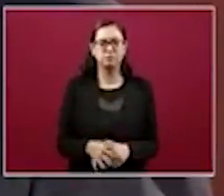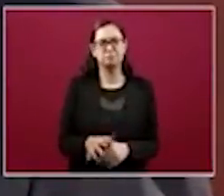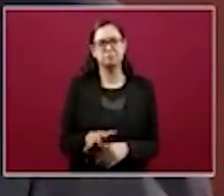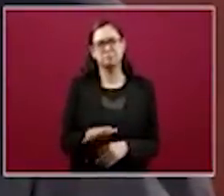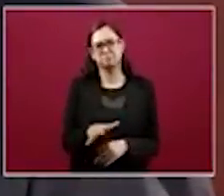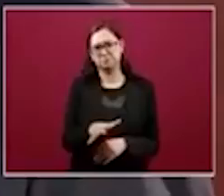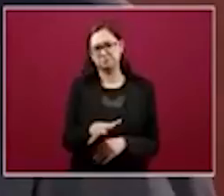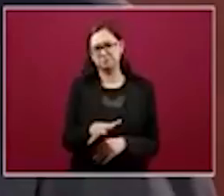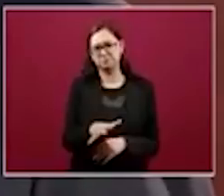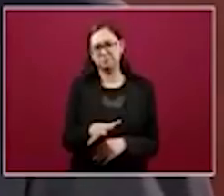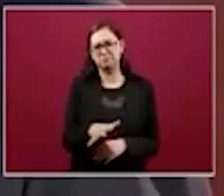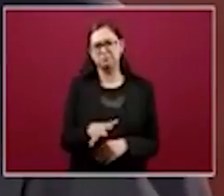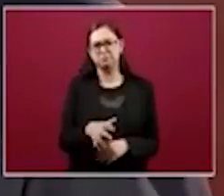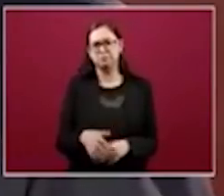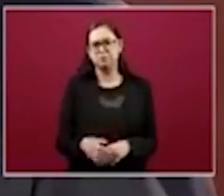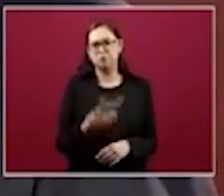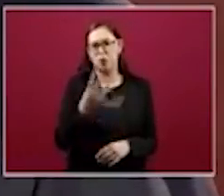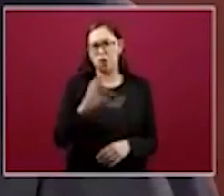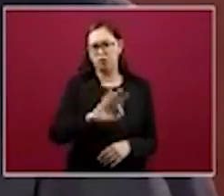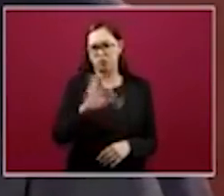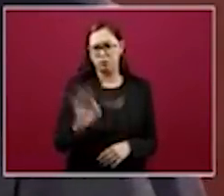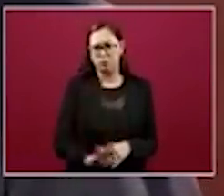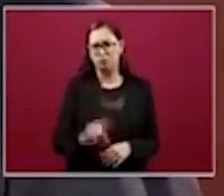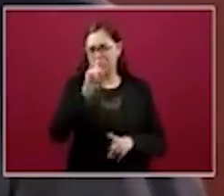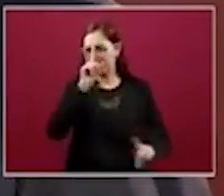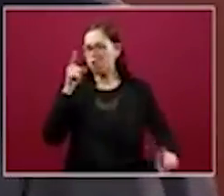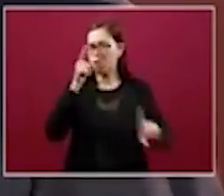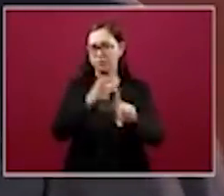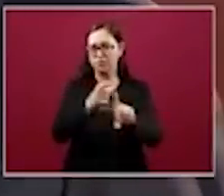promedio es 4% como meta